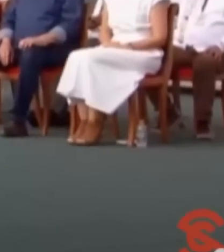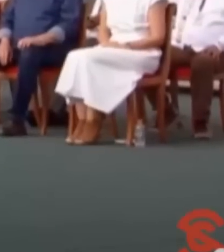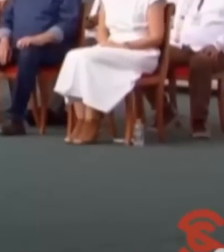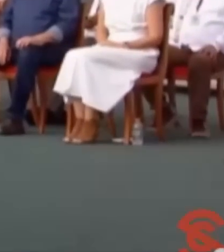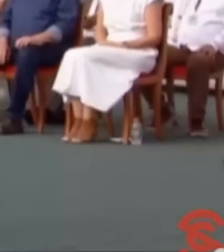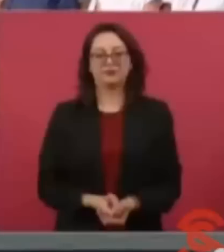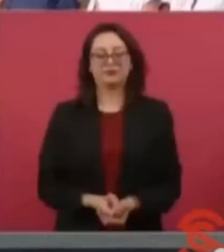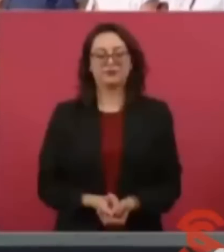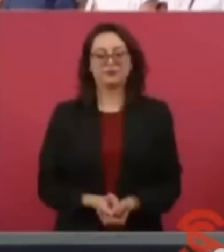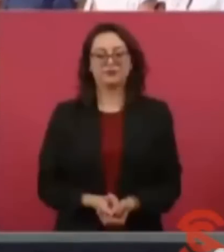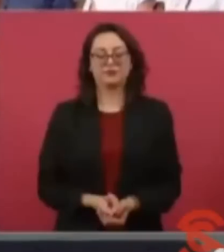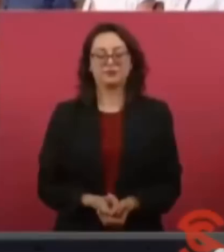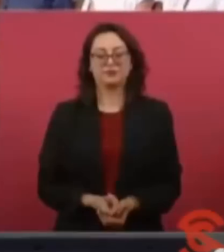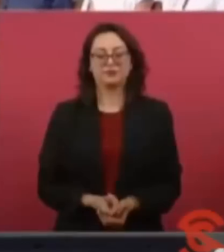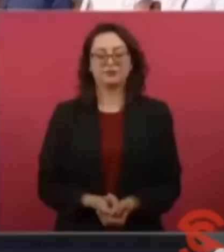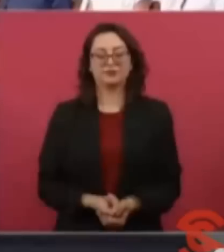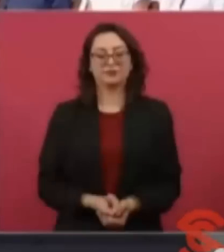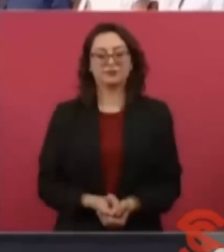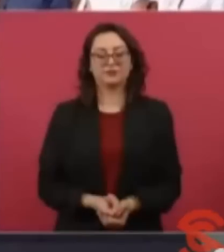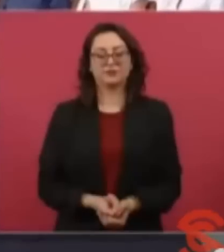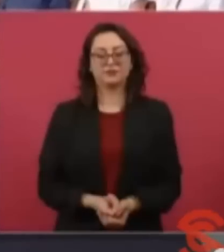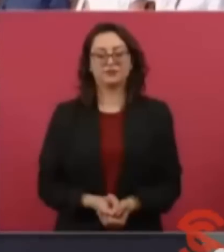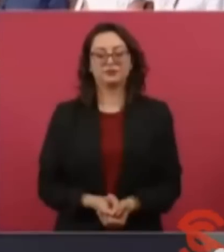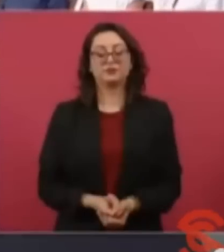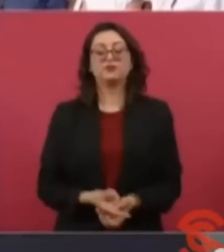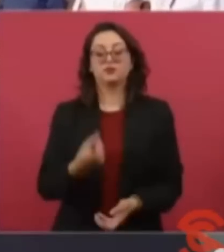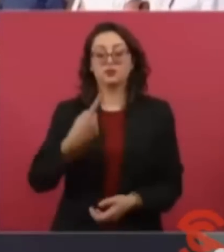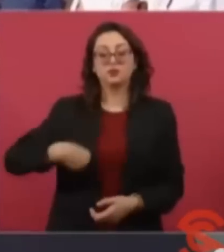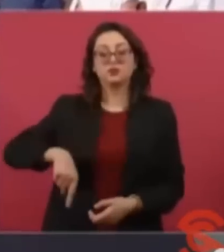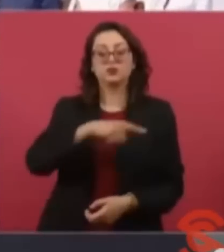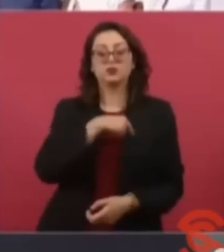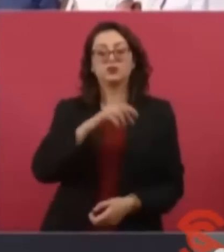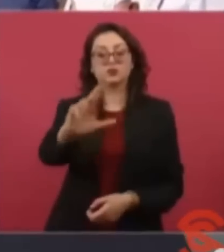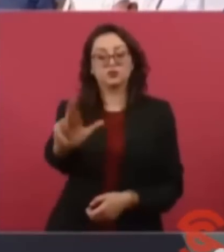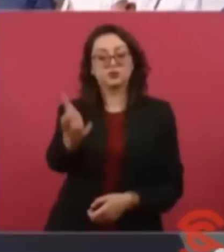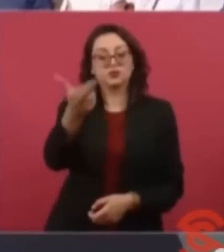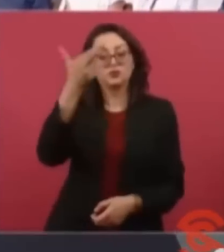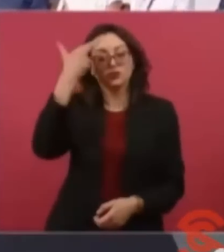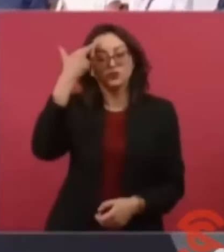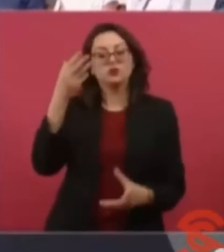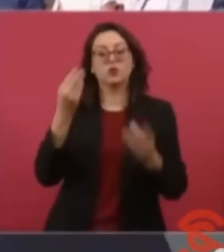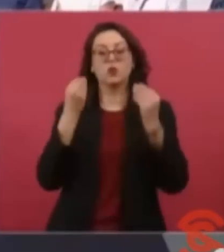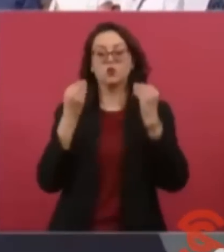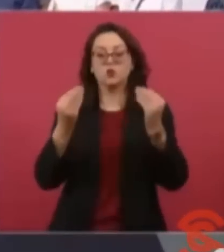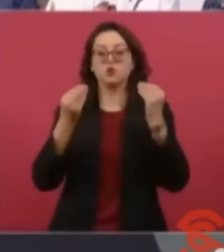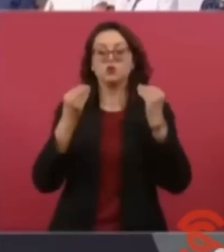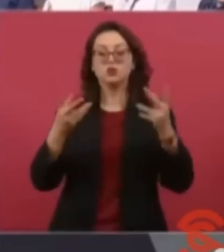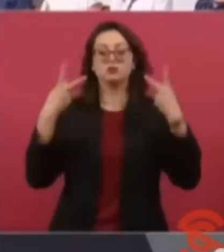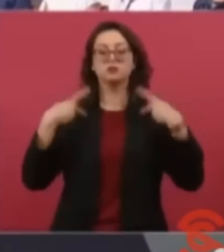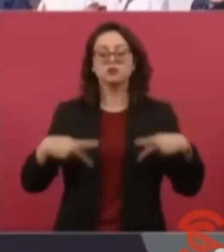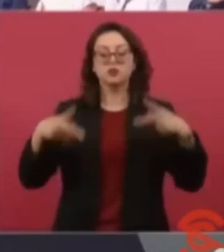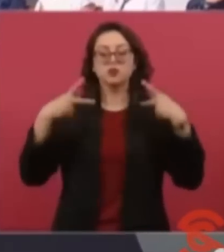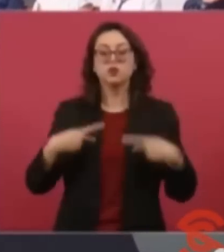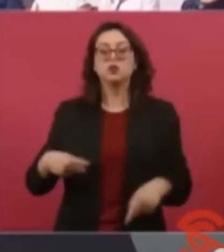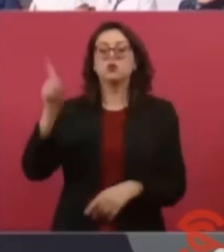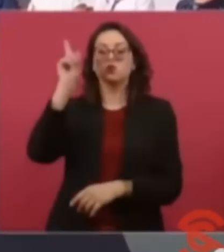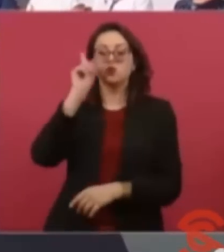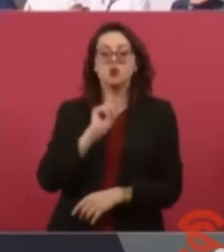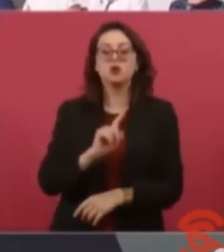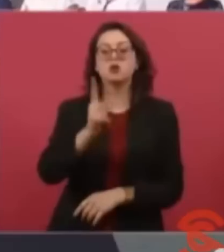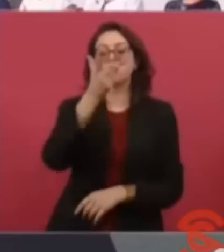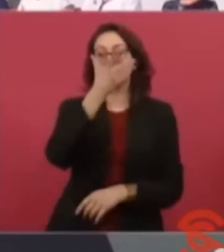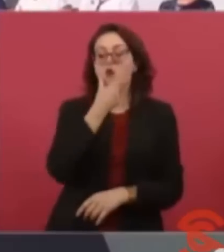mujeres y hombres libres y conscientes, abrieron el camino para impulsar